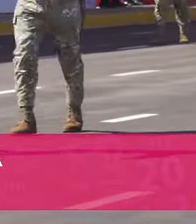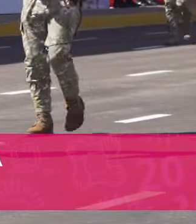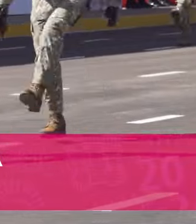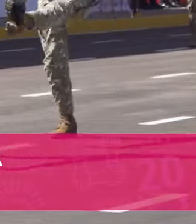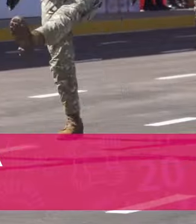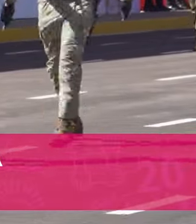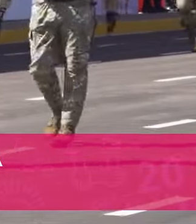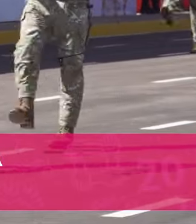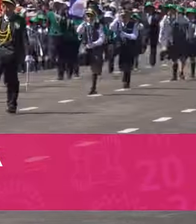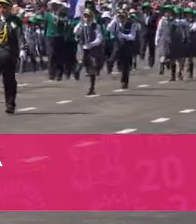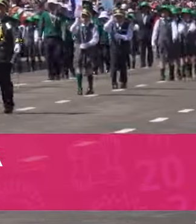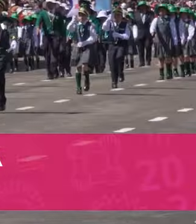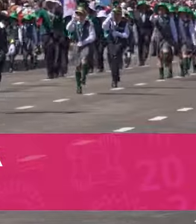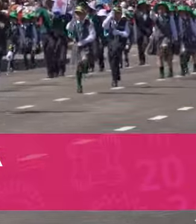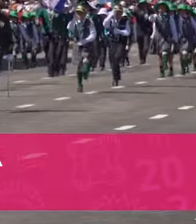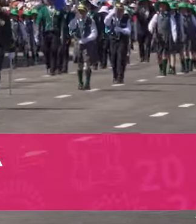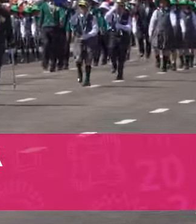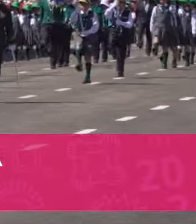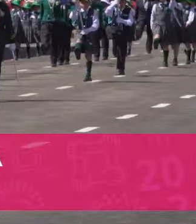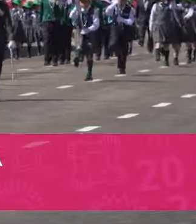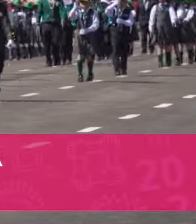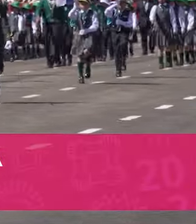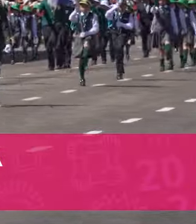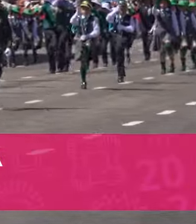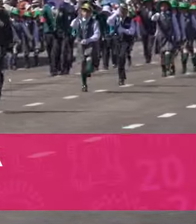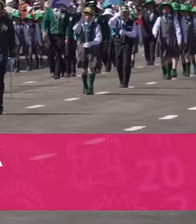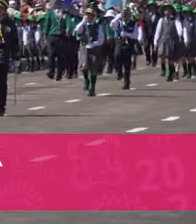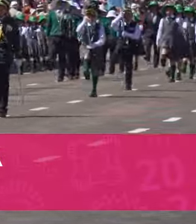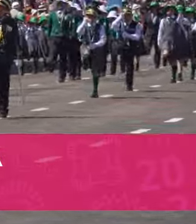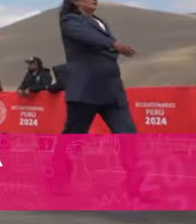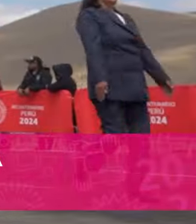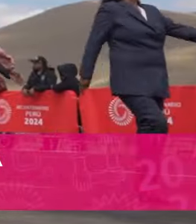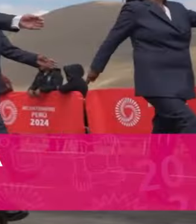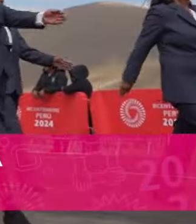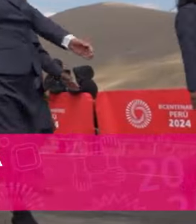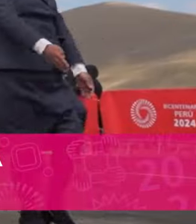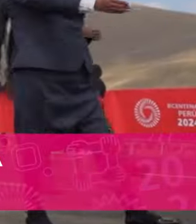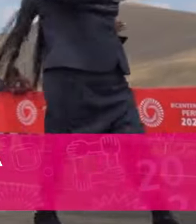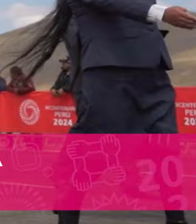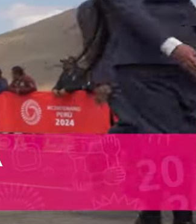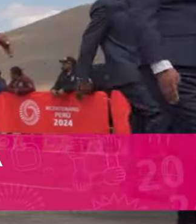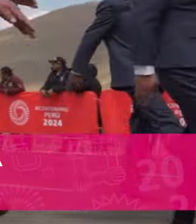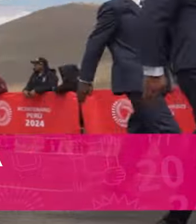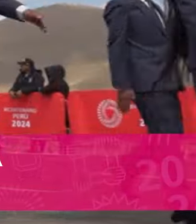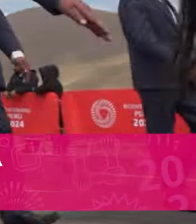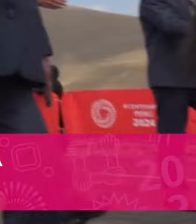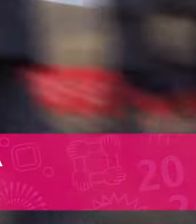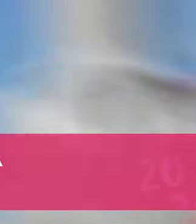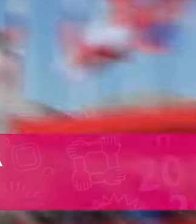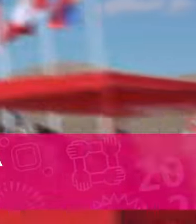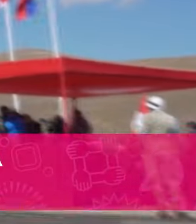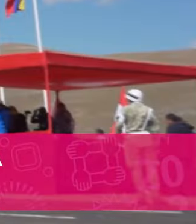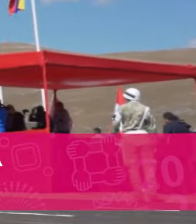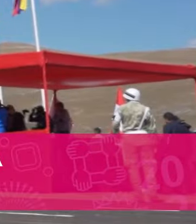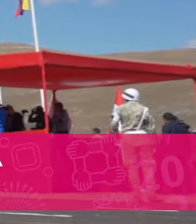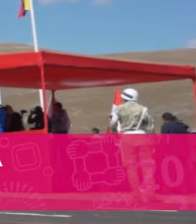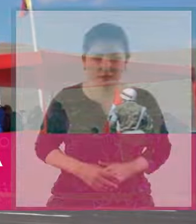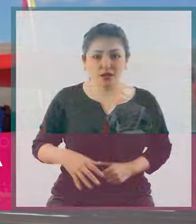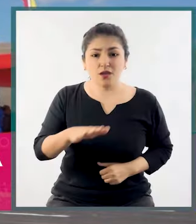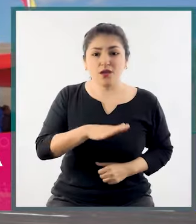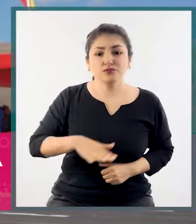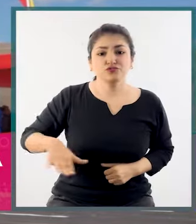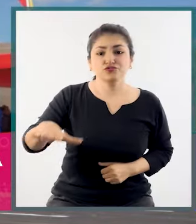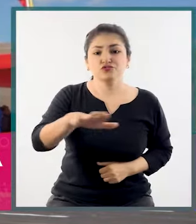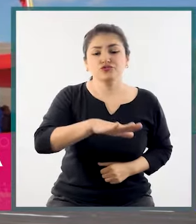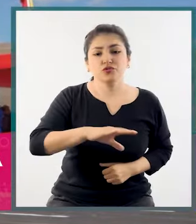Agradecemos a las autoridades que le han echado de bienvenida y al público en general que nos tiene el día de hoy. Nos encontramos